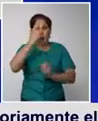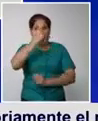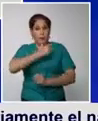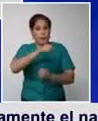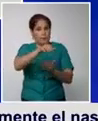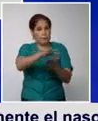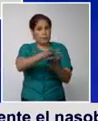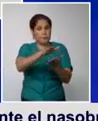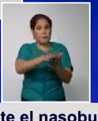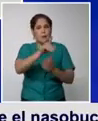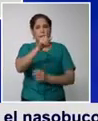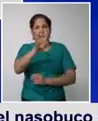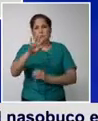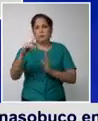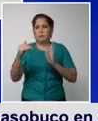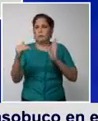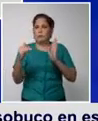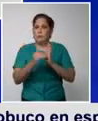acumulamos